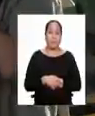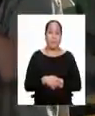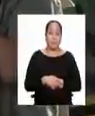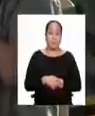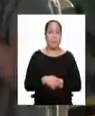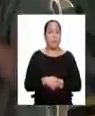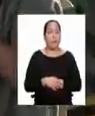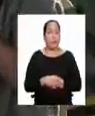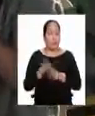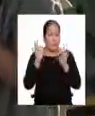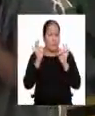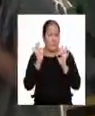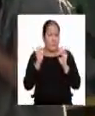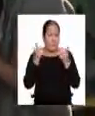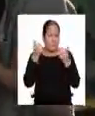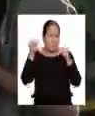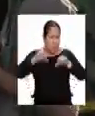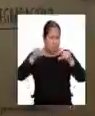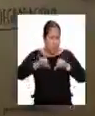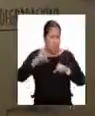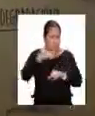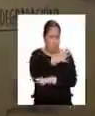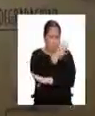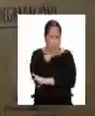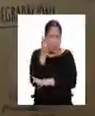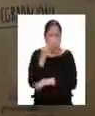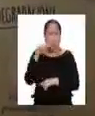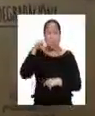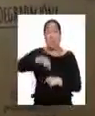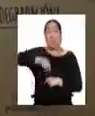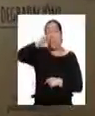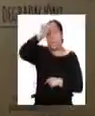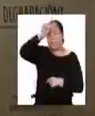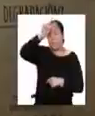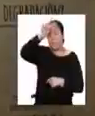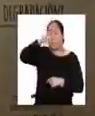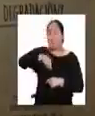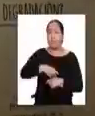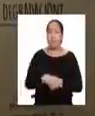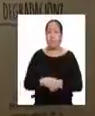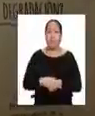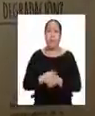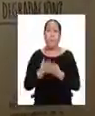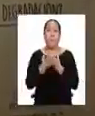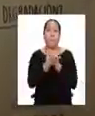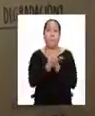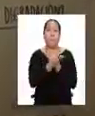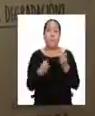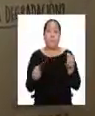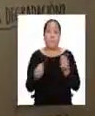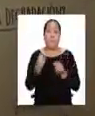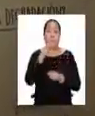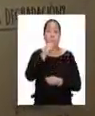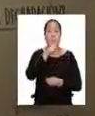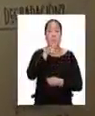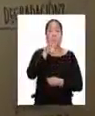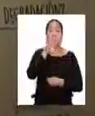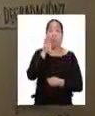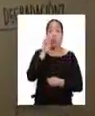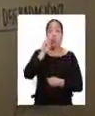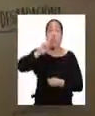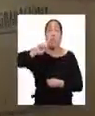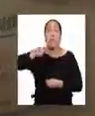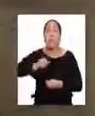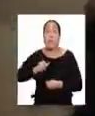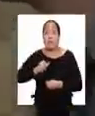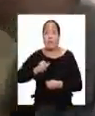¿Qué tan grave es lo que está pasando en los bosques del Perú? El Perú actualmente pierde aproximadamente 150.000 hectáreas